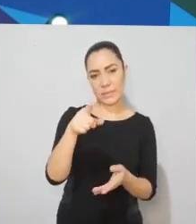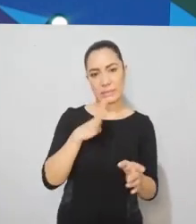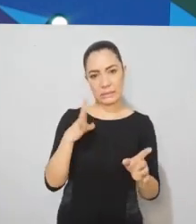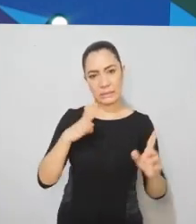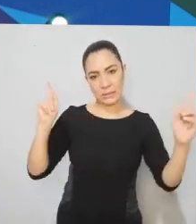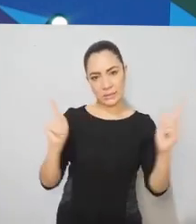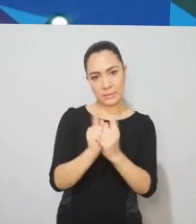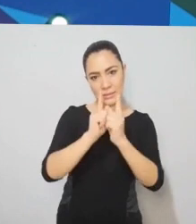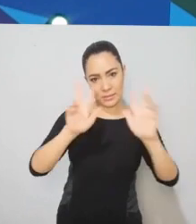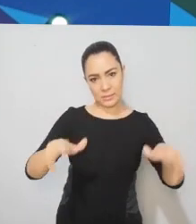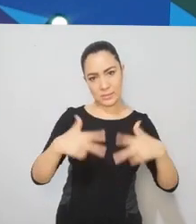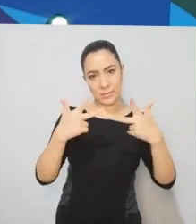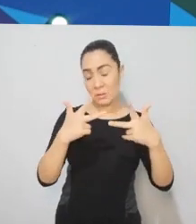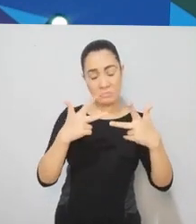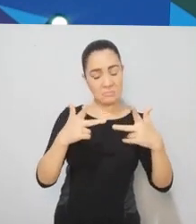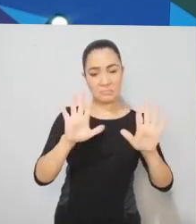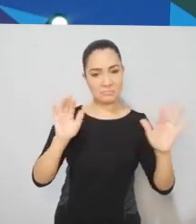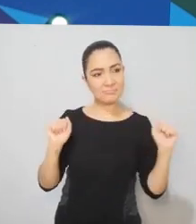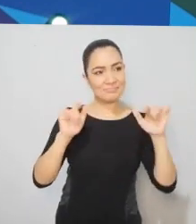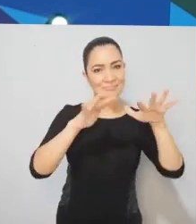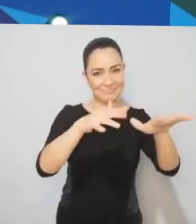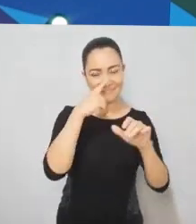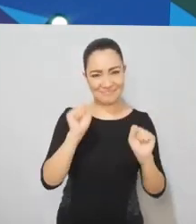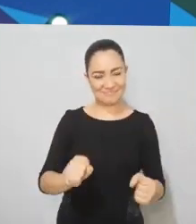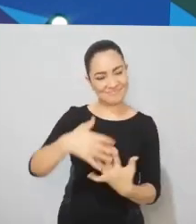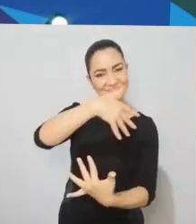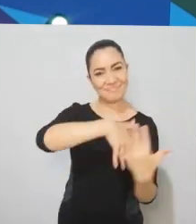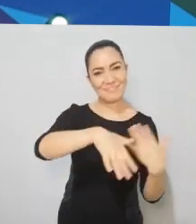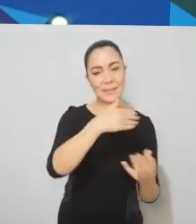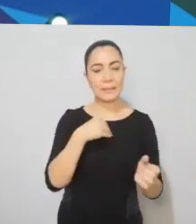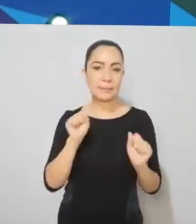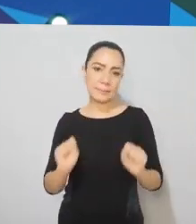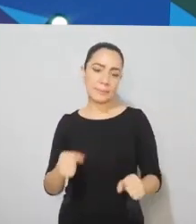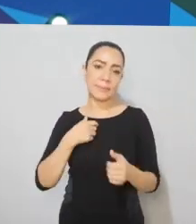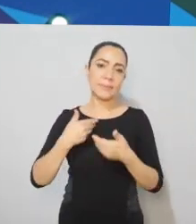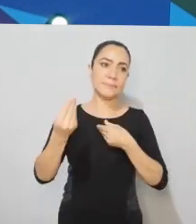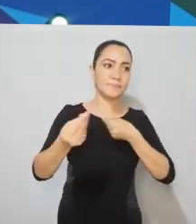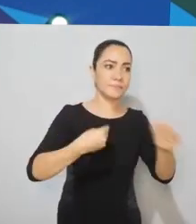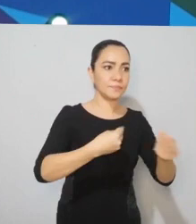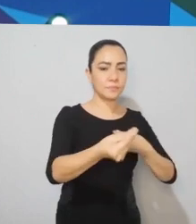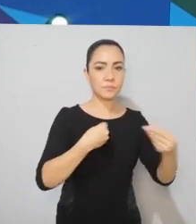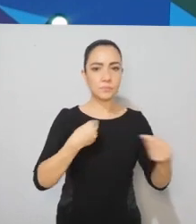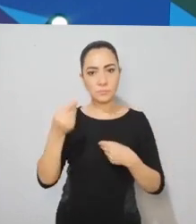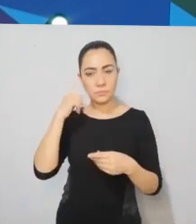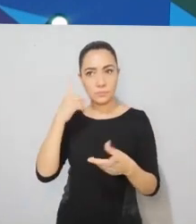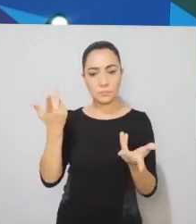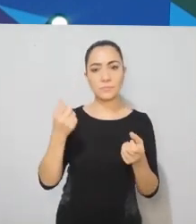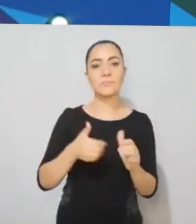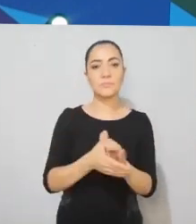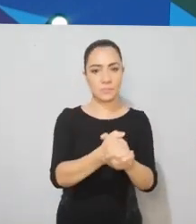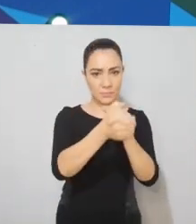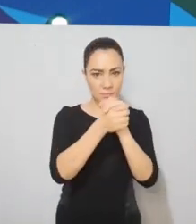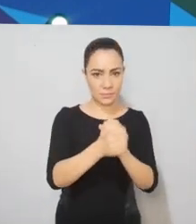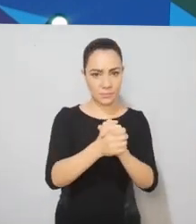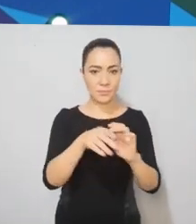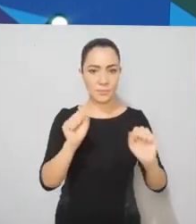punto de encuentro en el que no solo adquiramos o brindemos conocimientos, sino que estrechemos